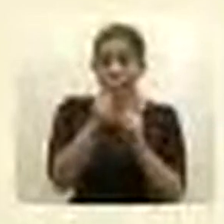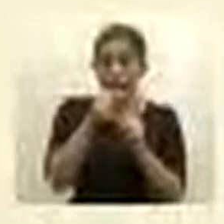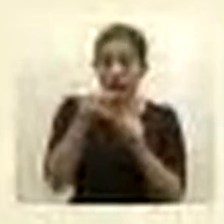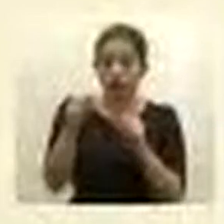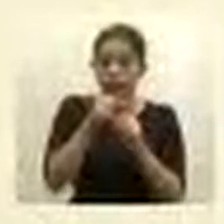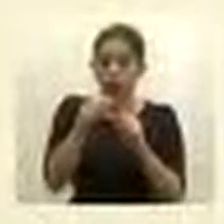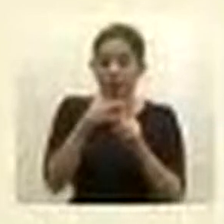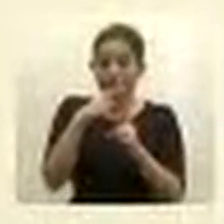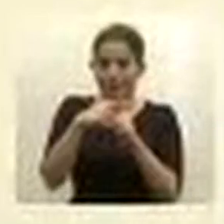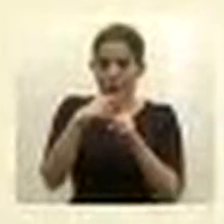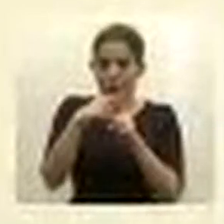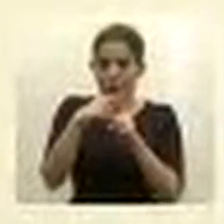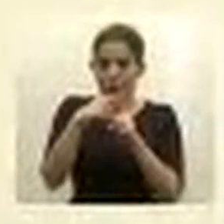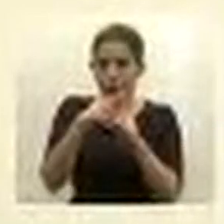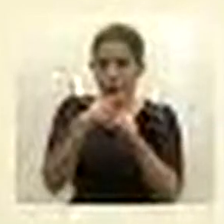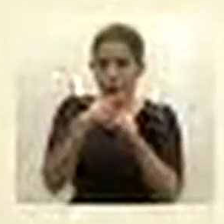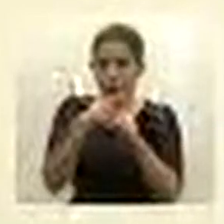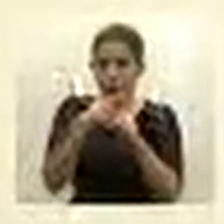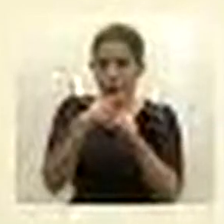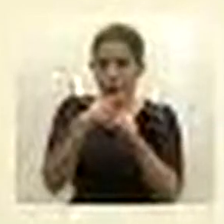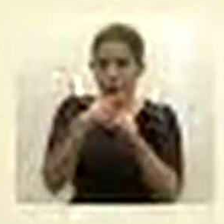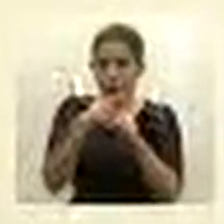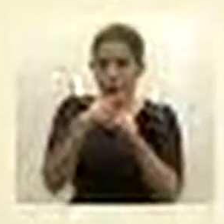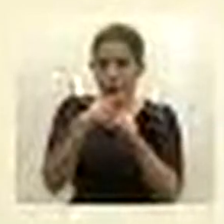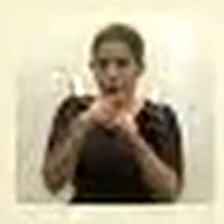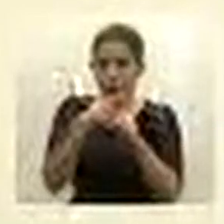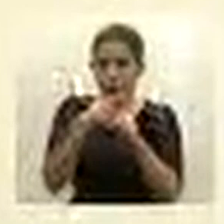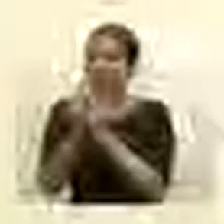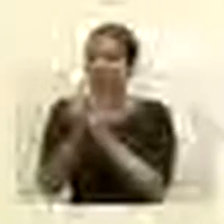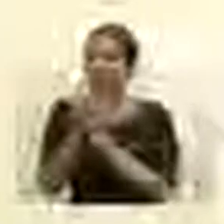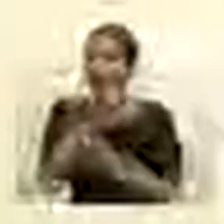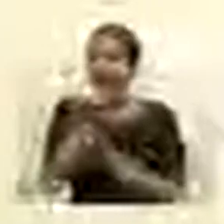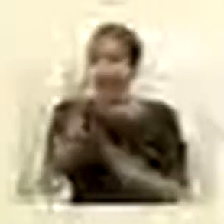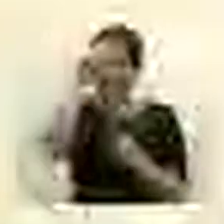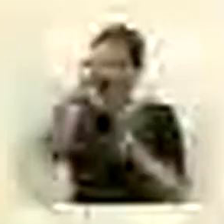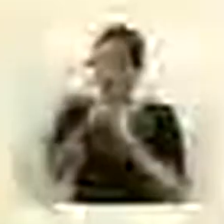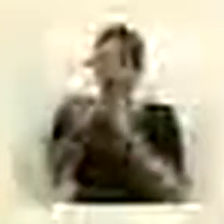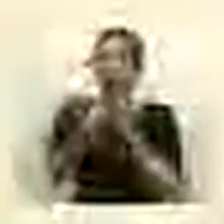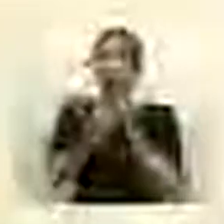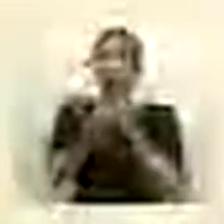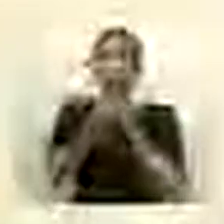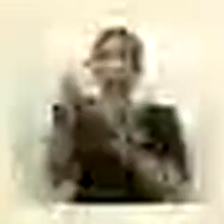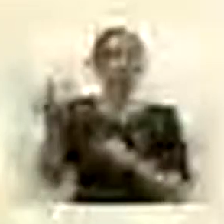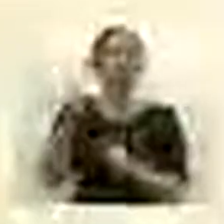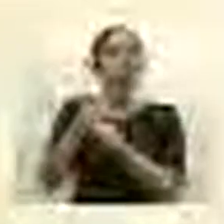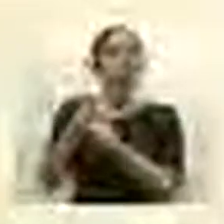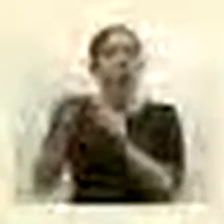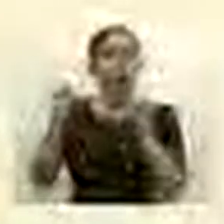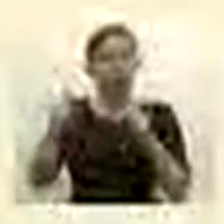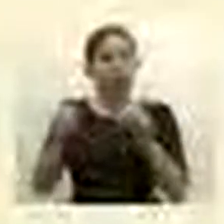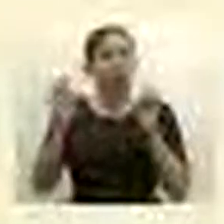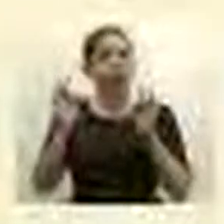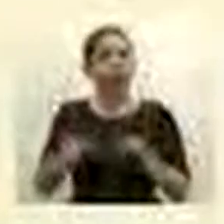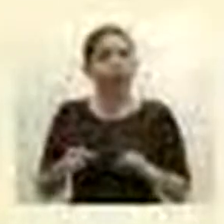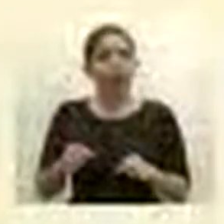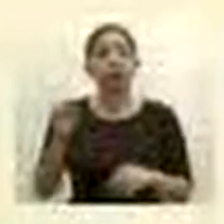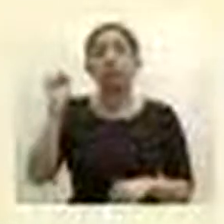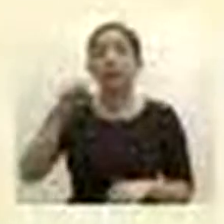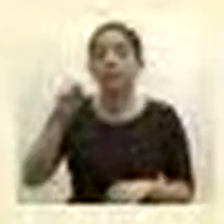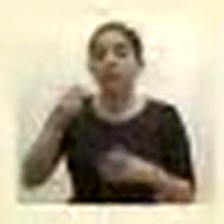positivo, recordemos igual, la Asamblea tiene la potestad de tomar las medidas que ellos consideren. Sí se